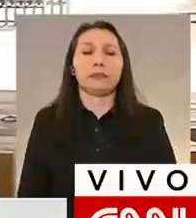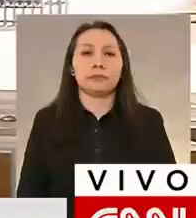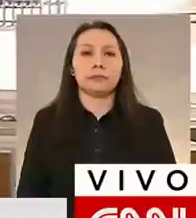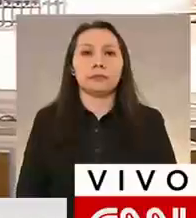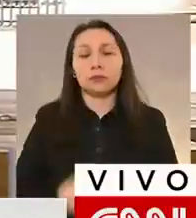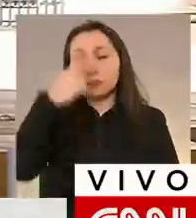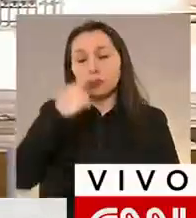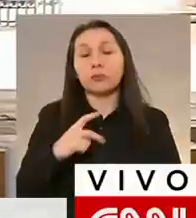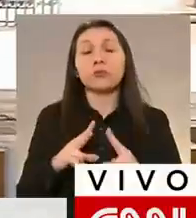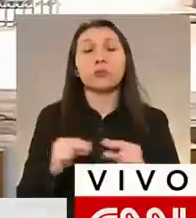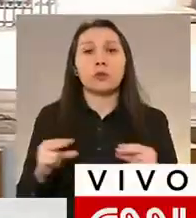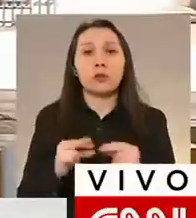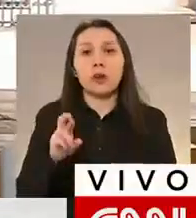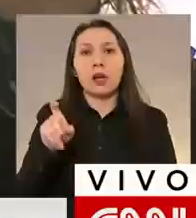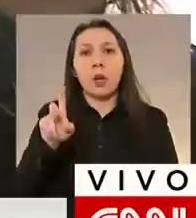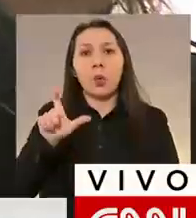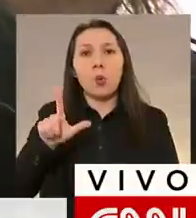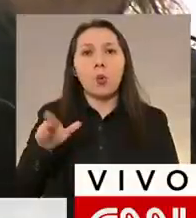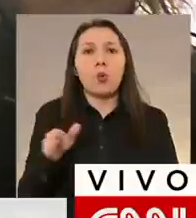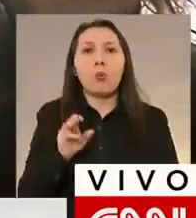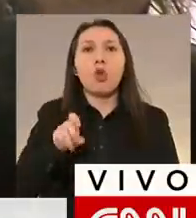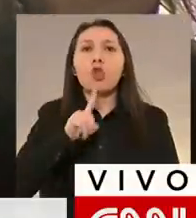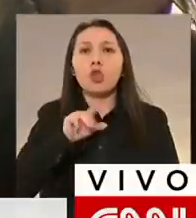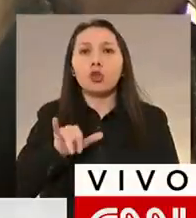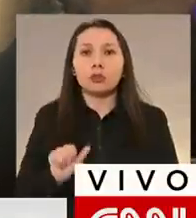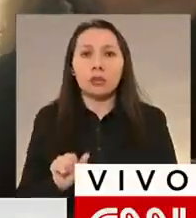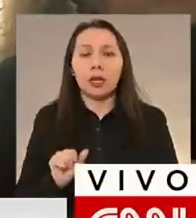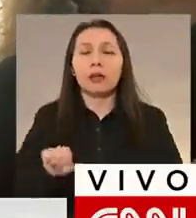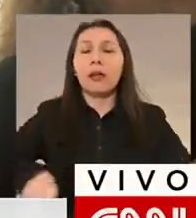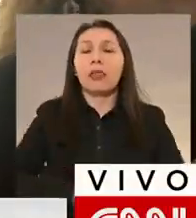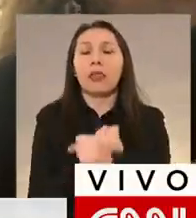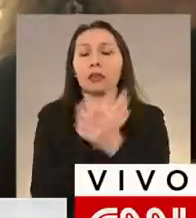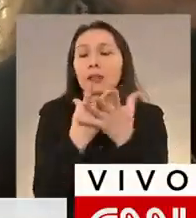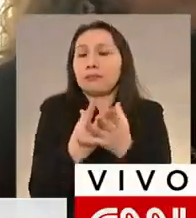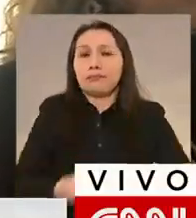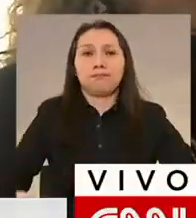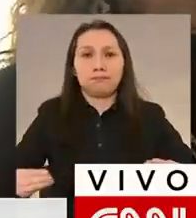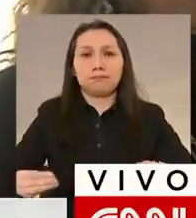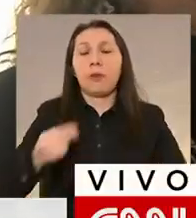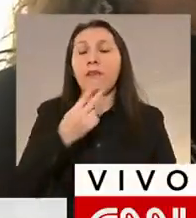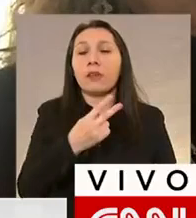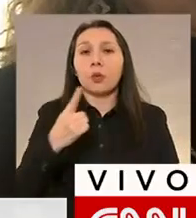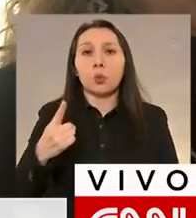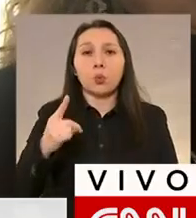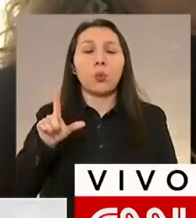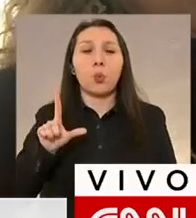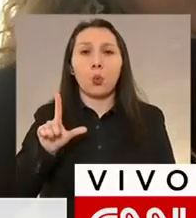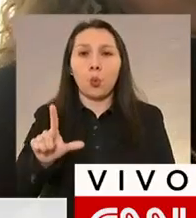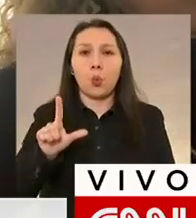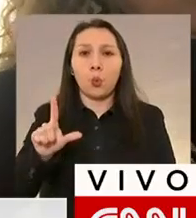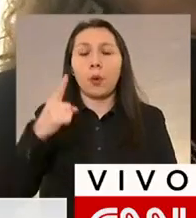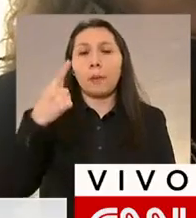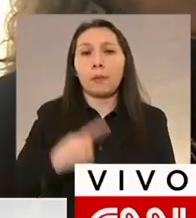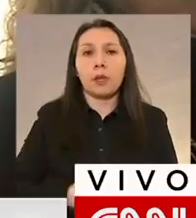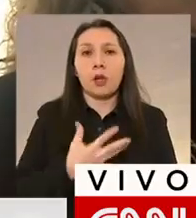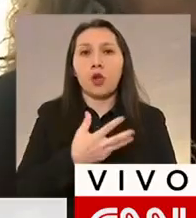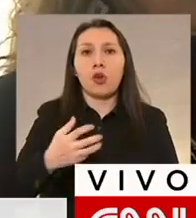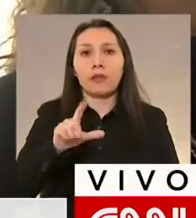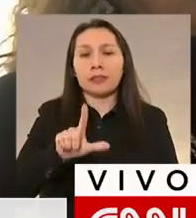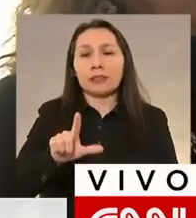Soy sobrina de Raúl Montoya Vilches, detenido desaparecido el 21 de